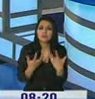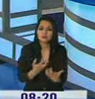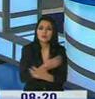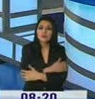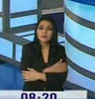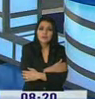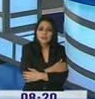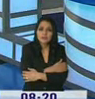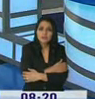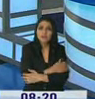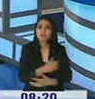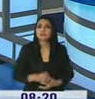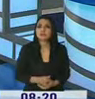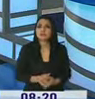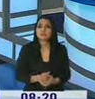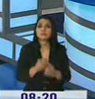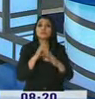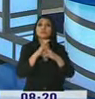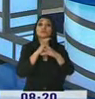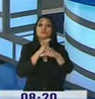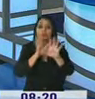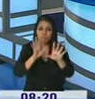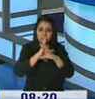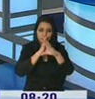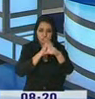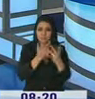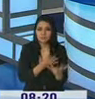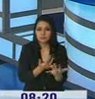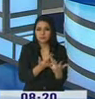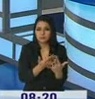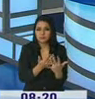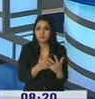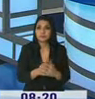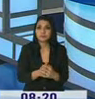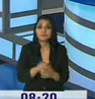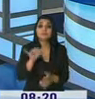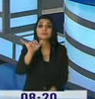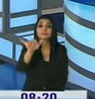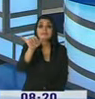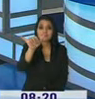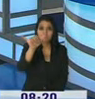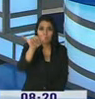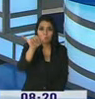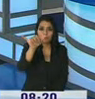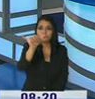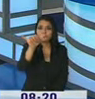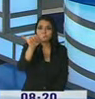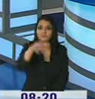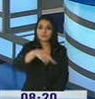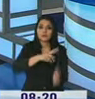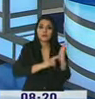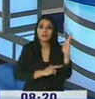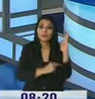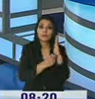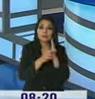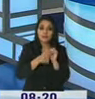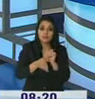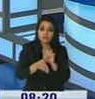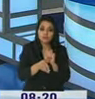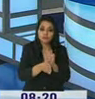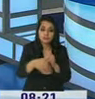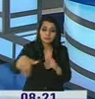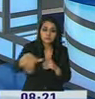abrazo a propósito de los buses. Ya lo vamos a poner que se está cargando. El día sábado en la República de El Salvador y